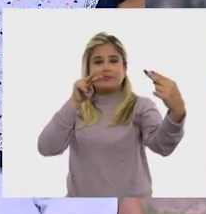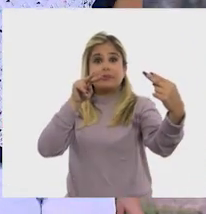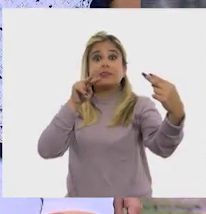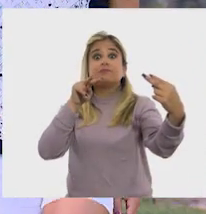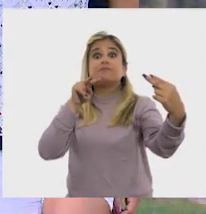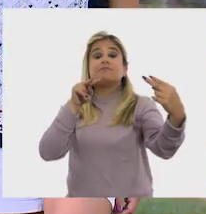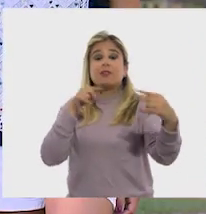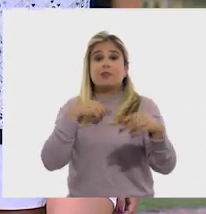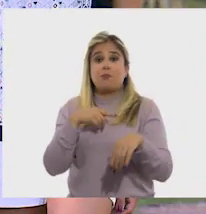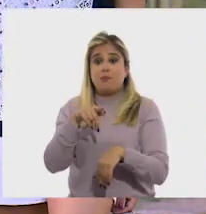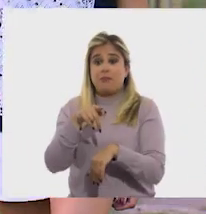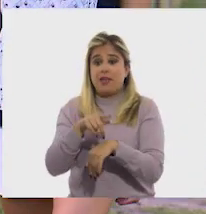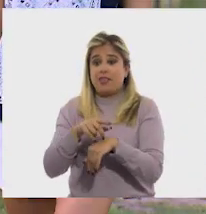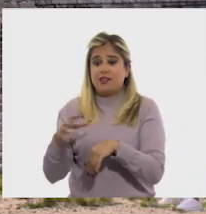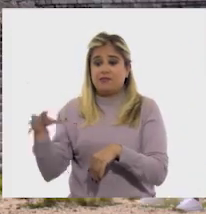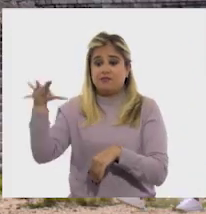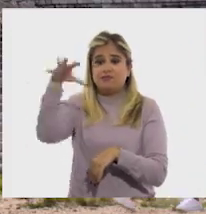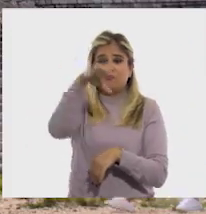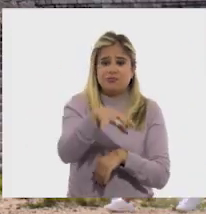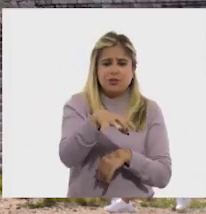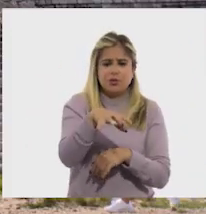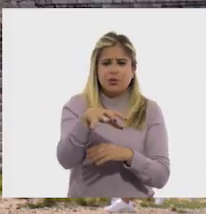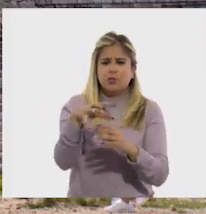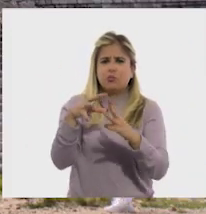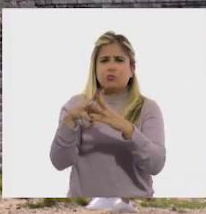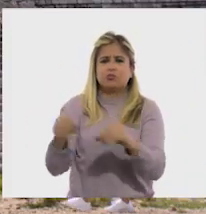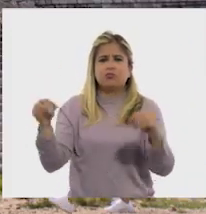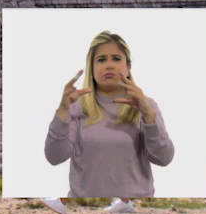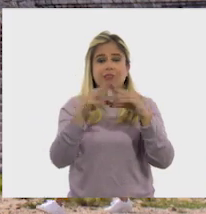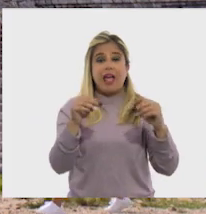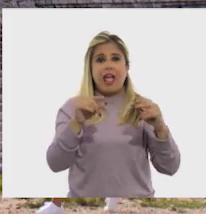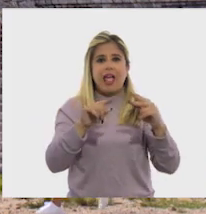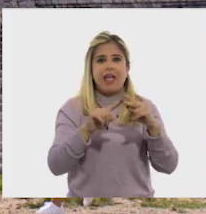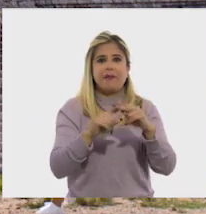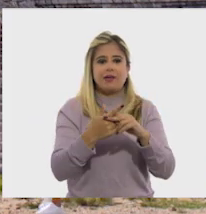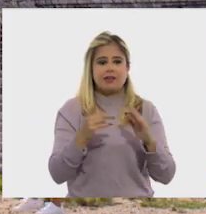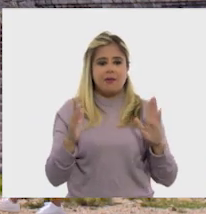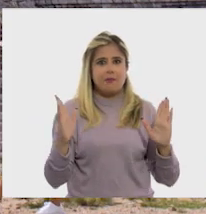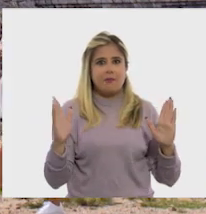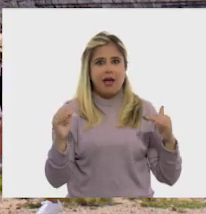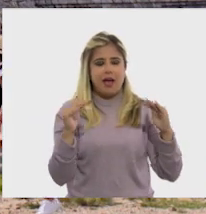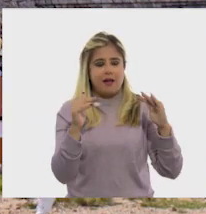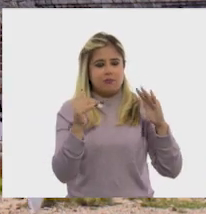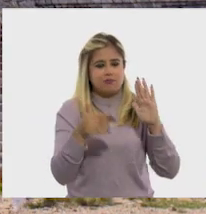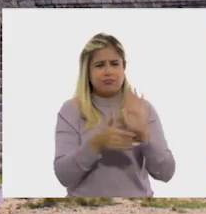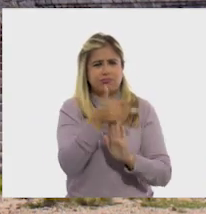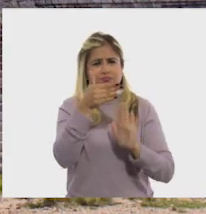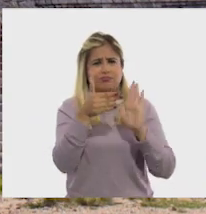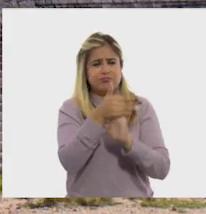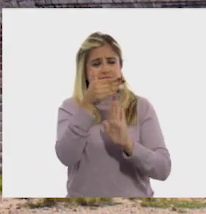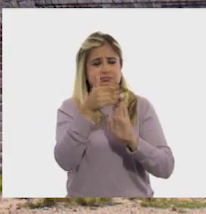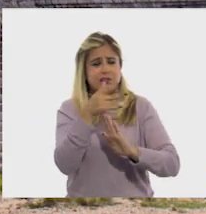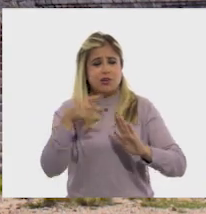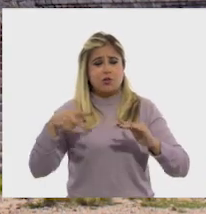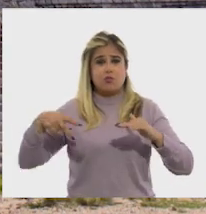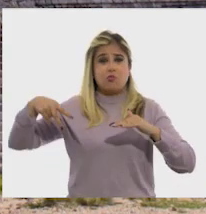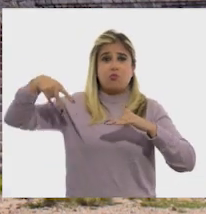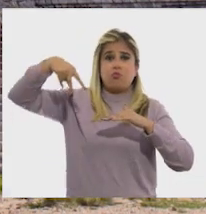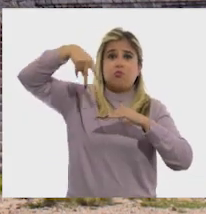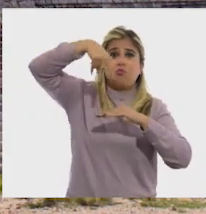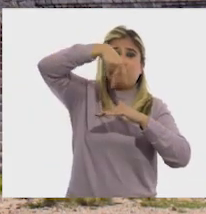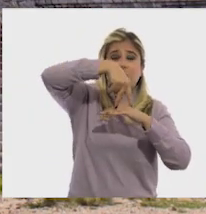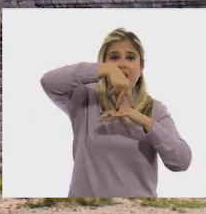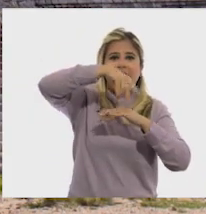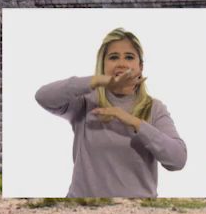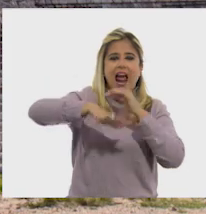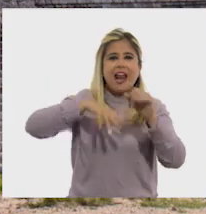Pongo una roca sobre tu ausencia, inicio nuestra pirámide. Cuando en la cima nazca una aurora, los animales subirán a